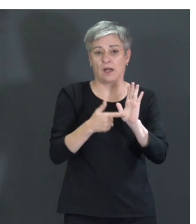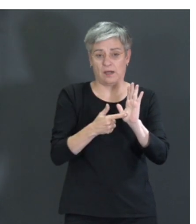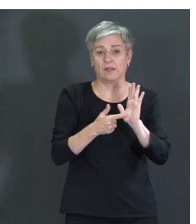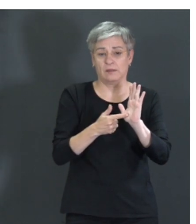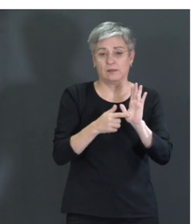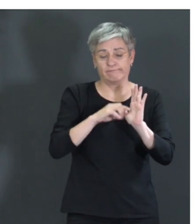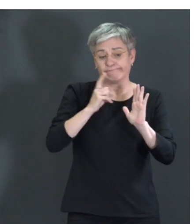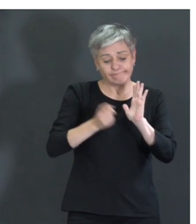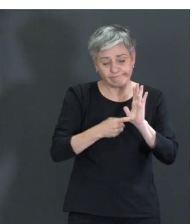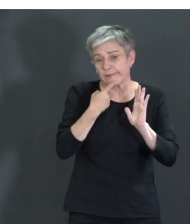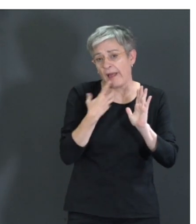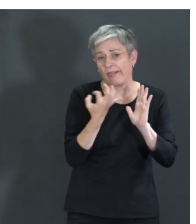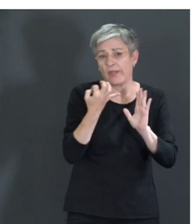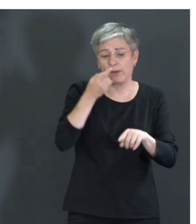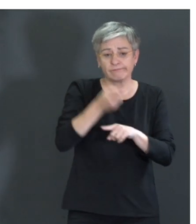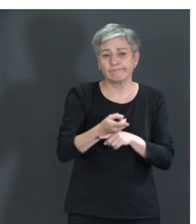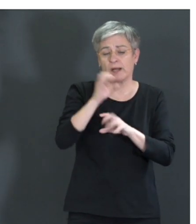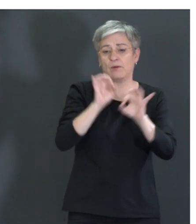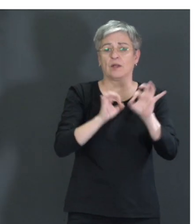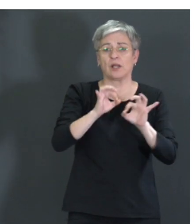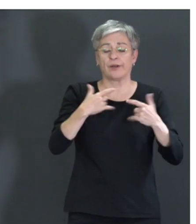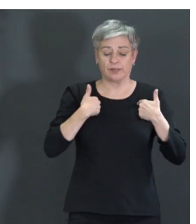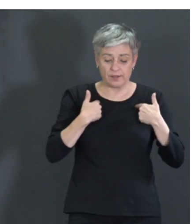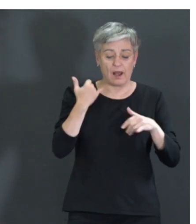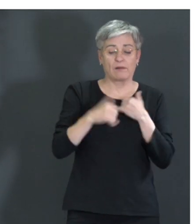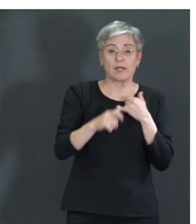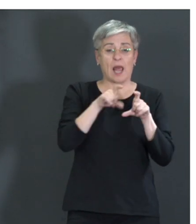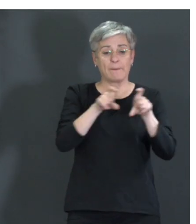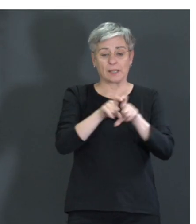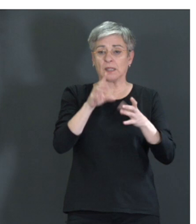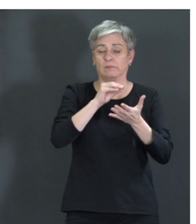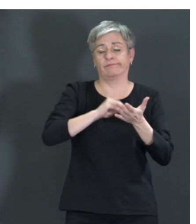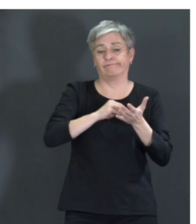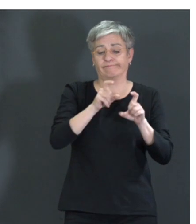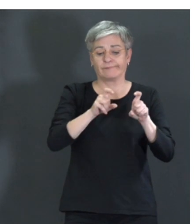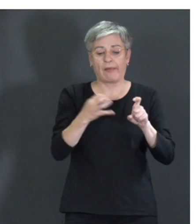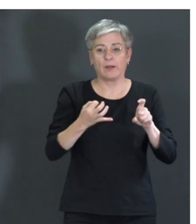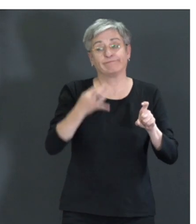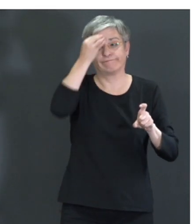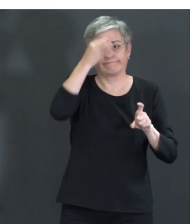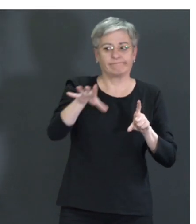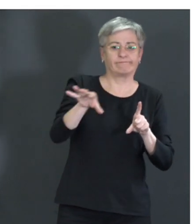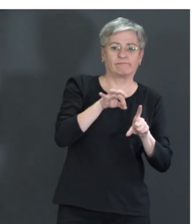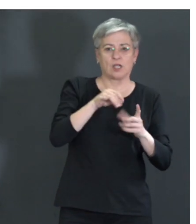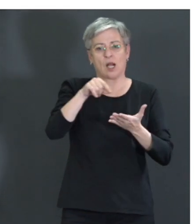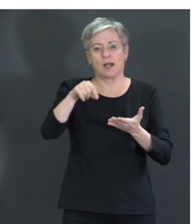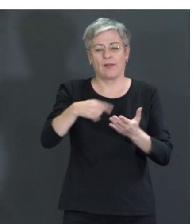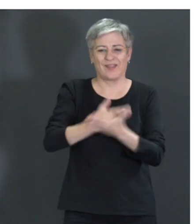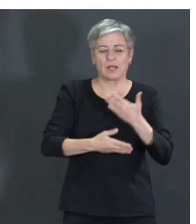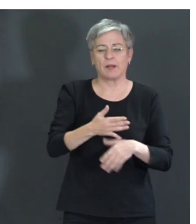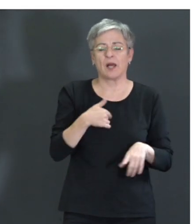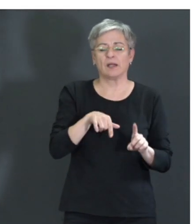hecho que muchas empresas pues sí que se lo hayan tenido que plantear necesariamente. Siempre ven muy difícil,